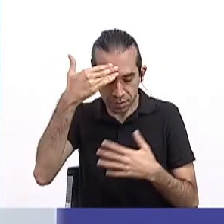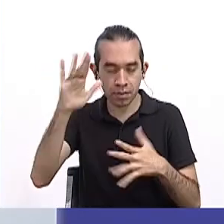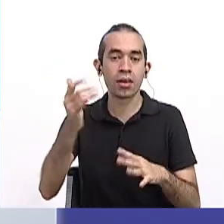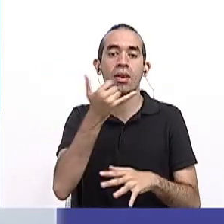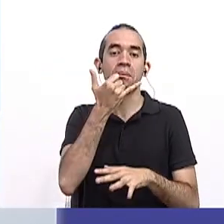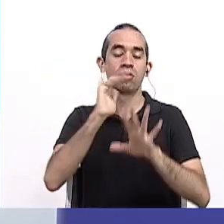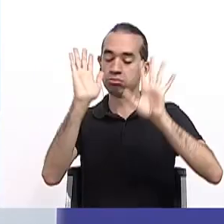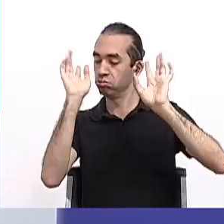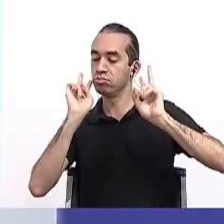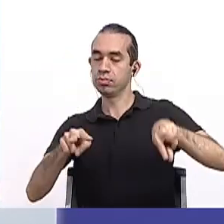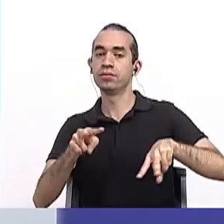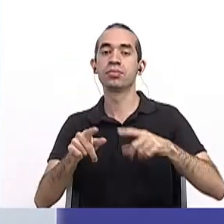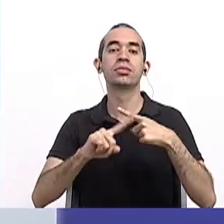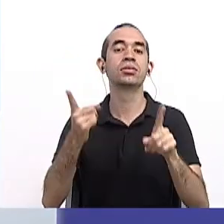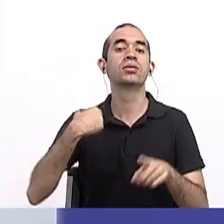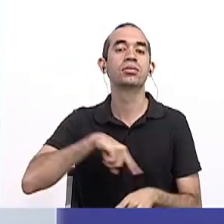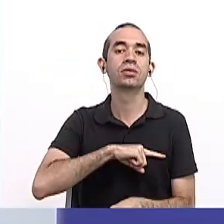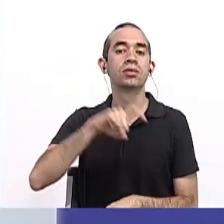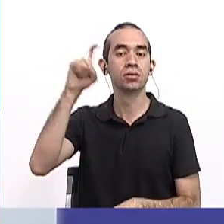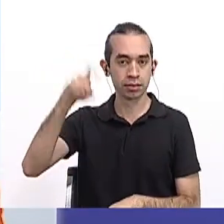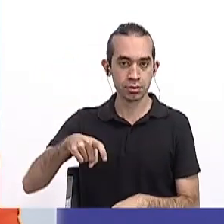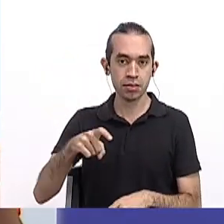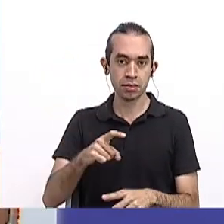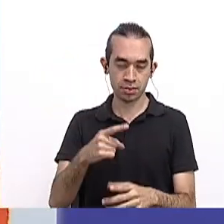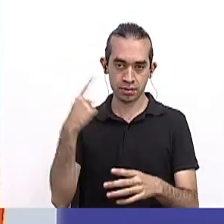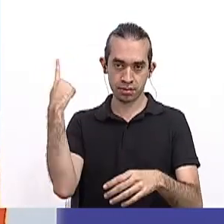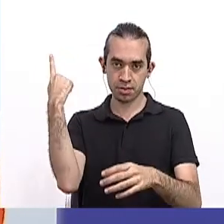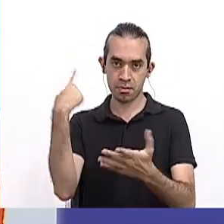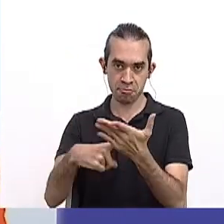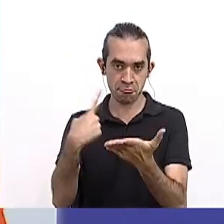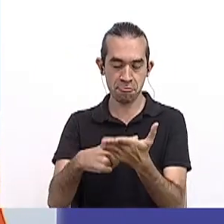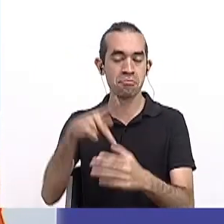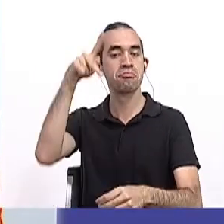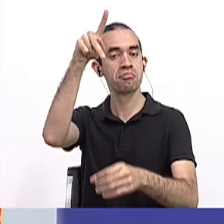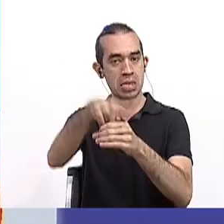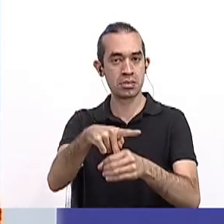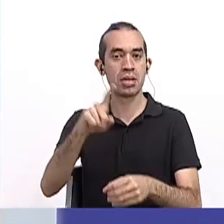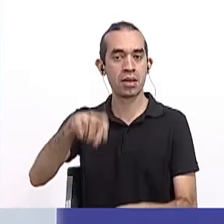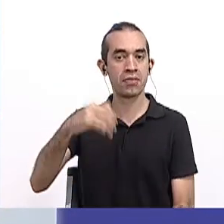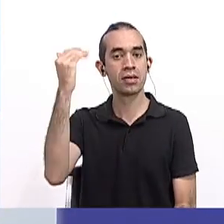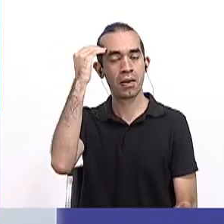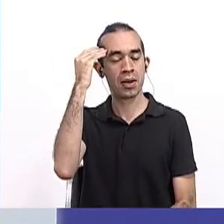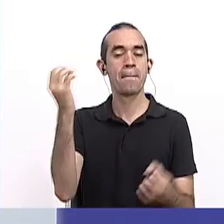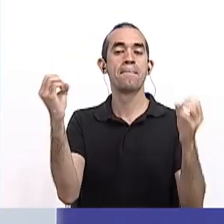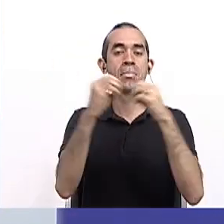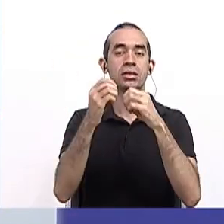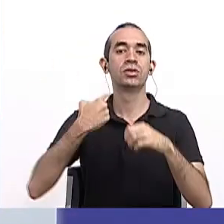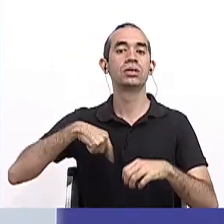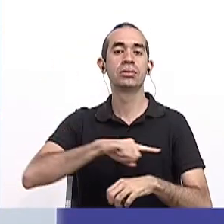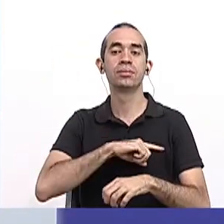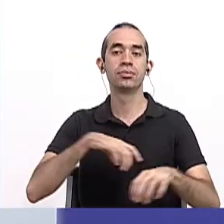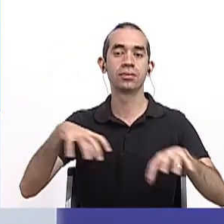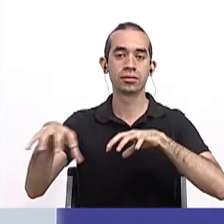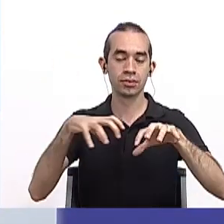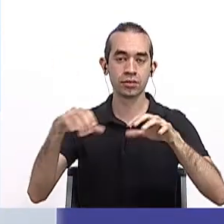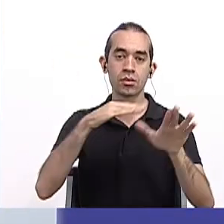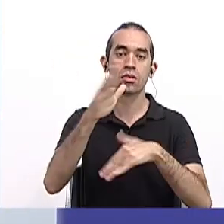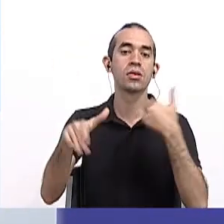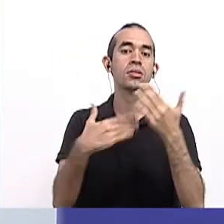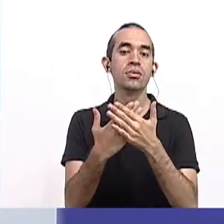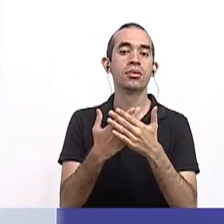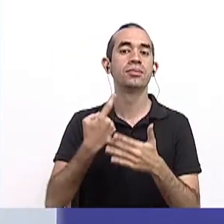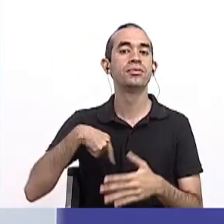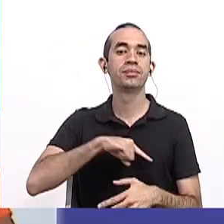Pero nosotros tenemos que involucrarnos, tenemos que ser un poco más conscientes de nuestras acciones, de todo lo que